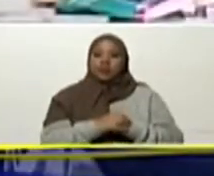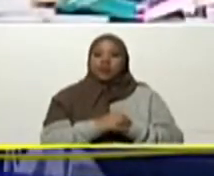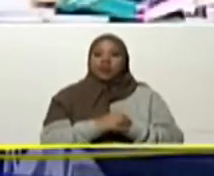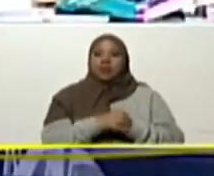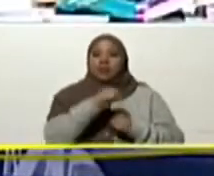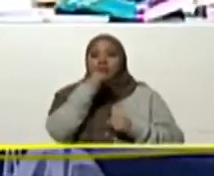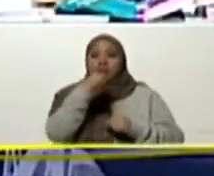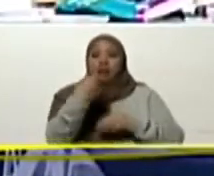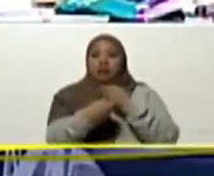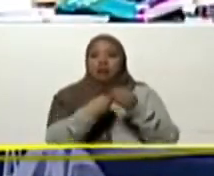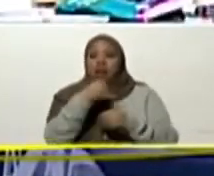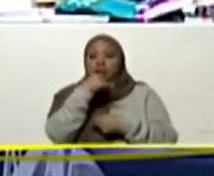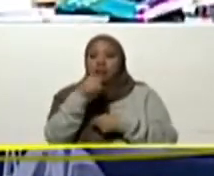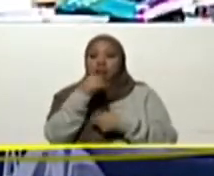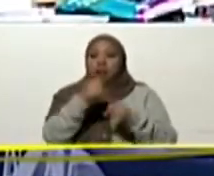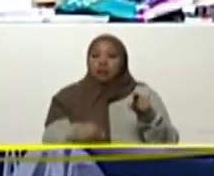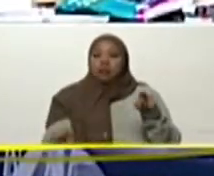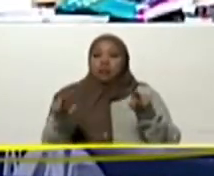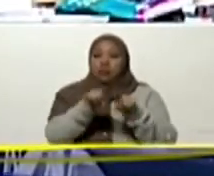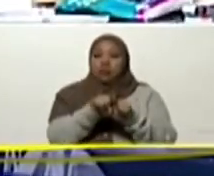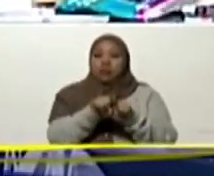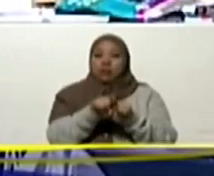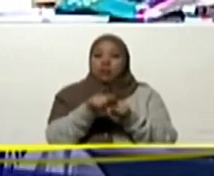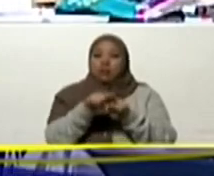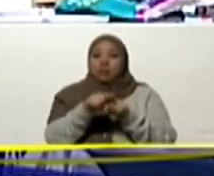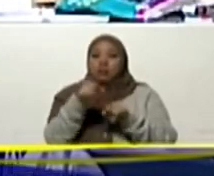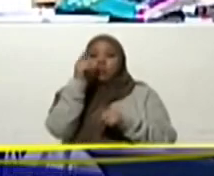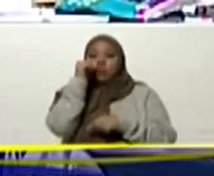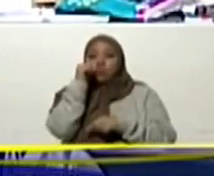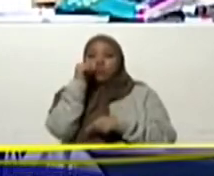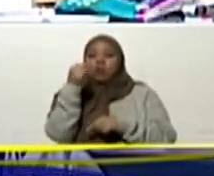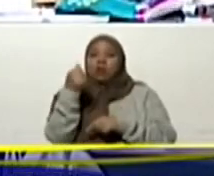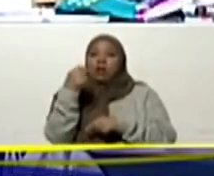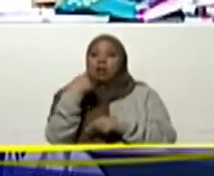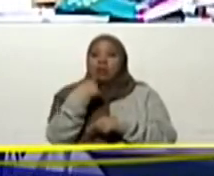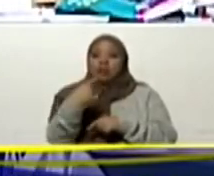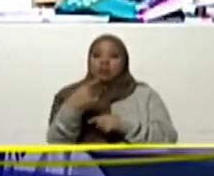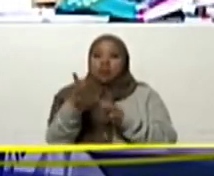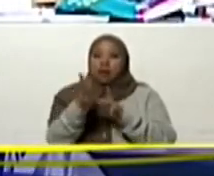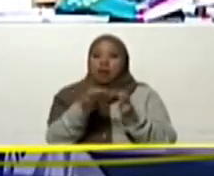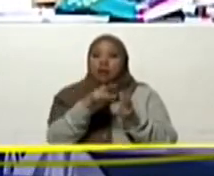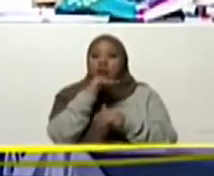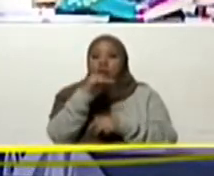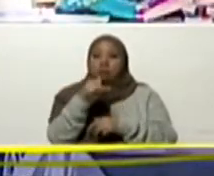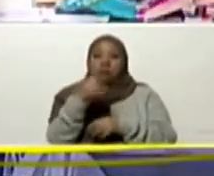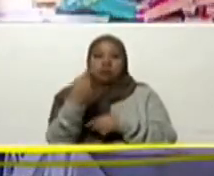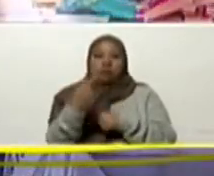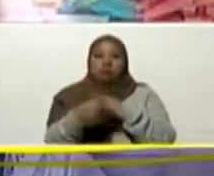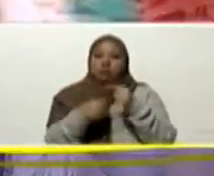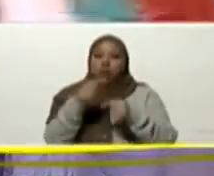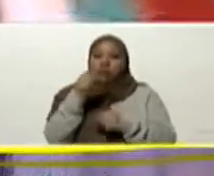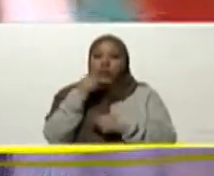Sergio Guerra. Igualmente de Chucho García, Cimarronaje,